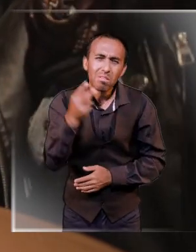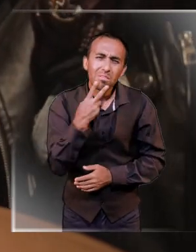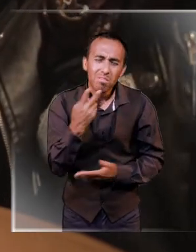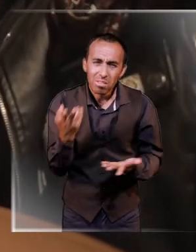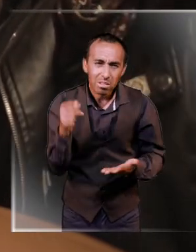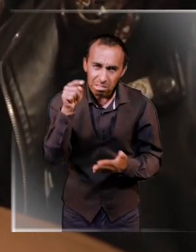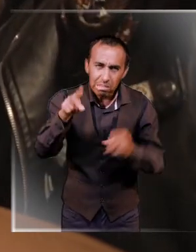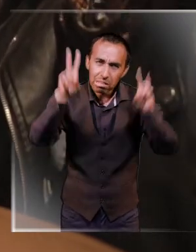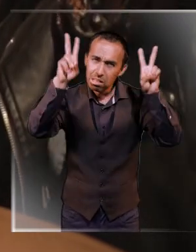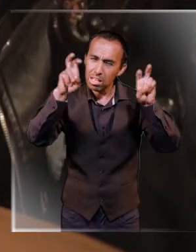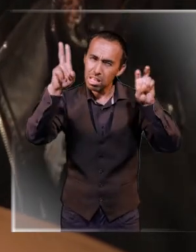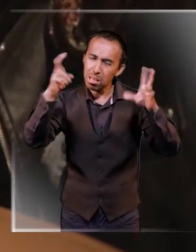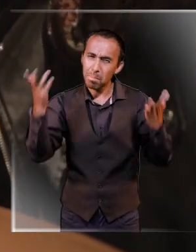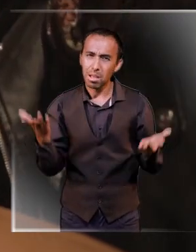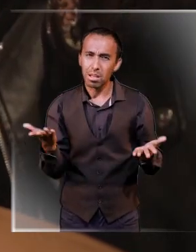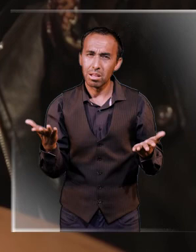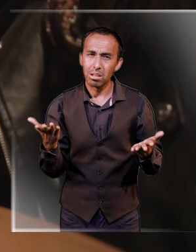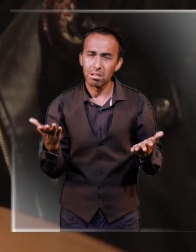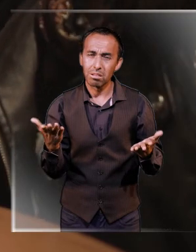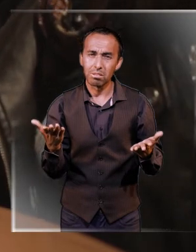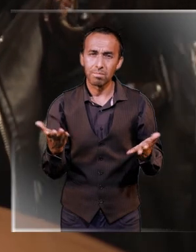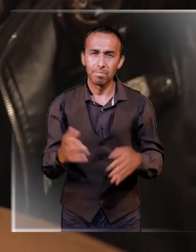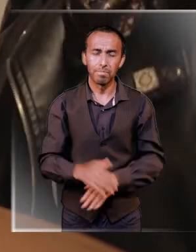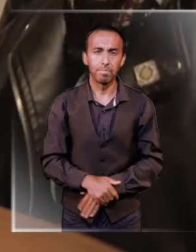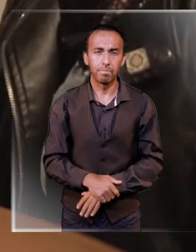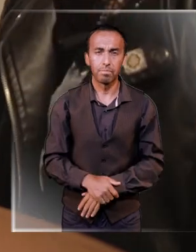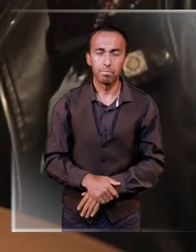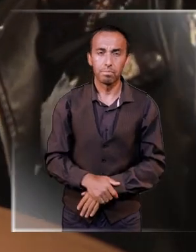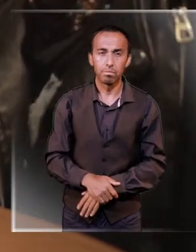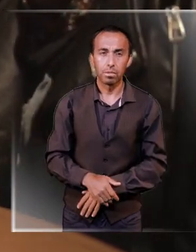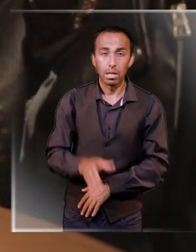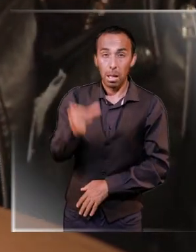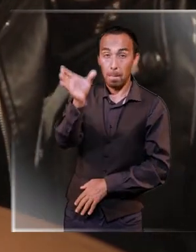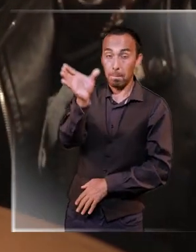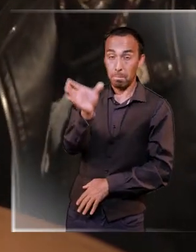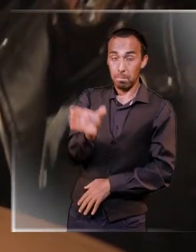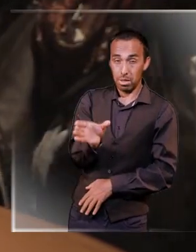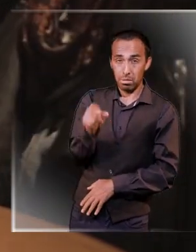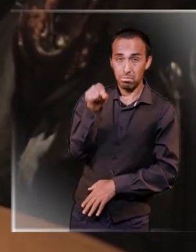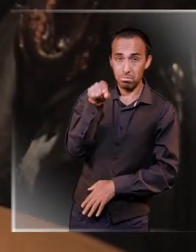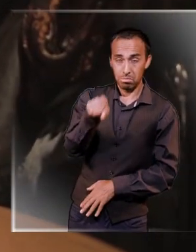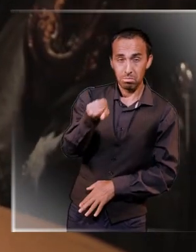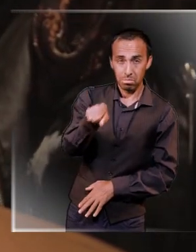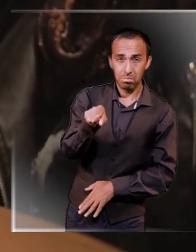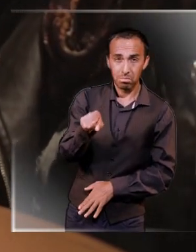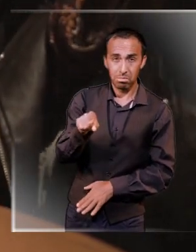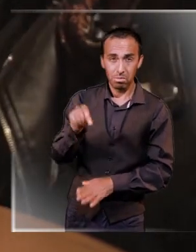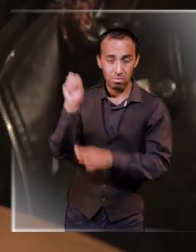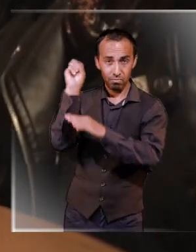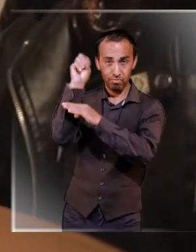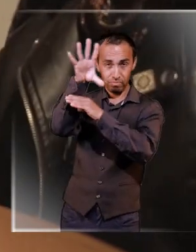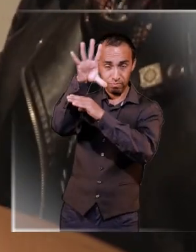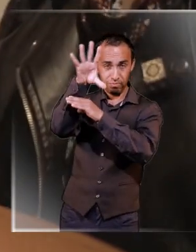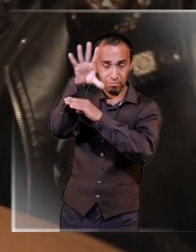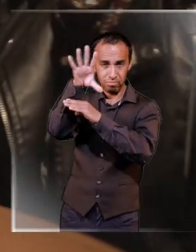¿Cómo vivieron estos temas tan profundos en el contexto de la película? Mira,